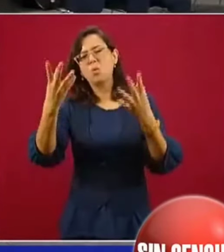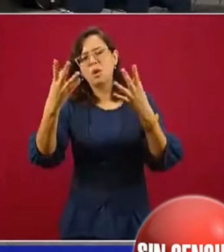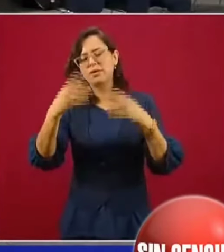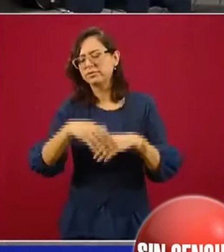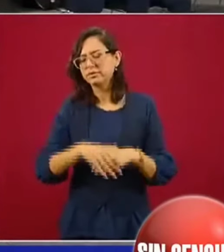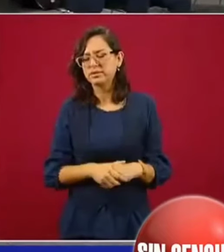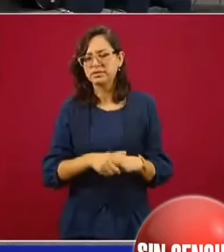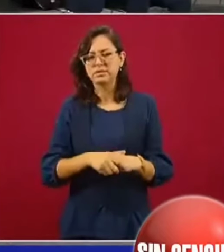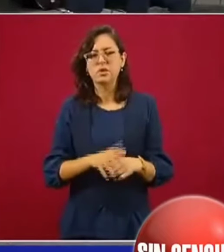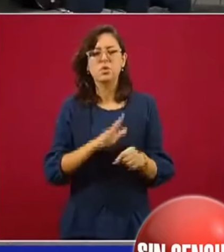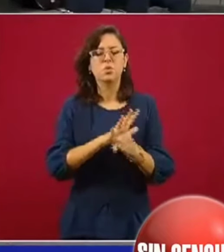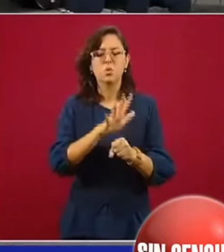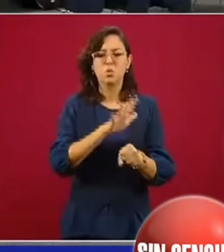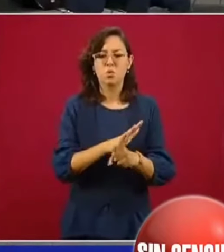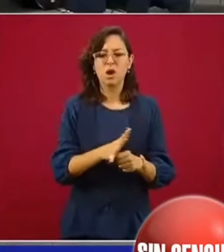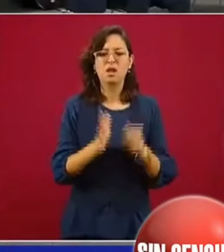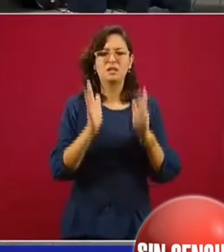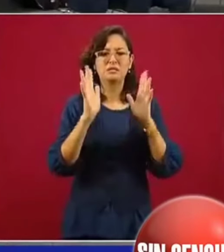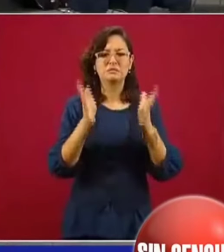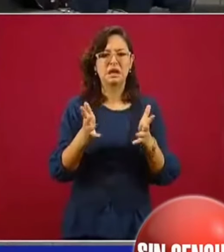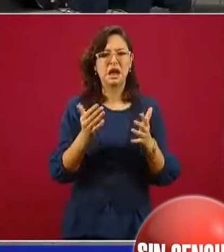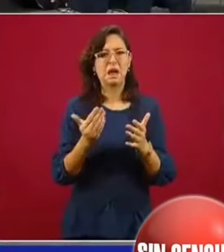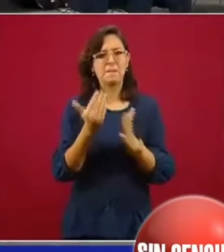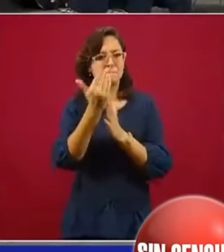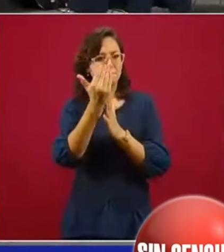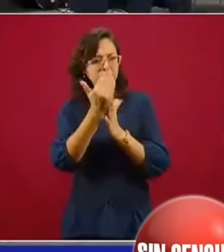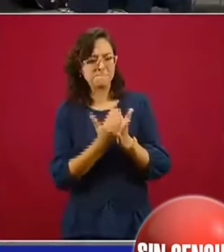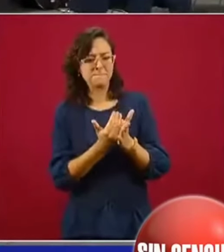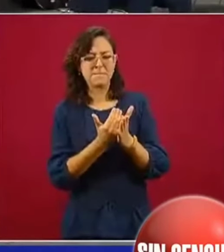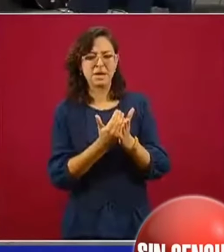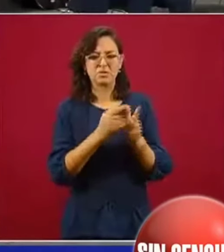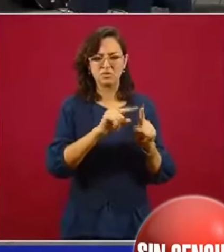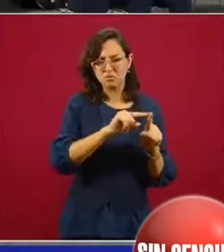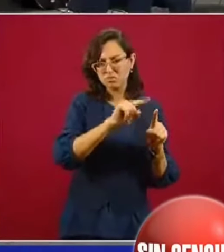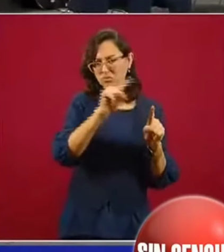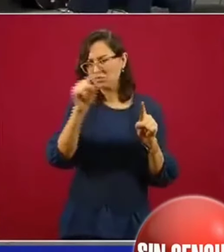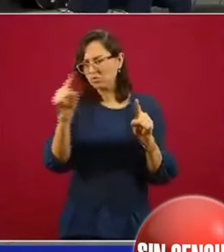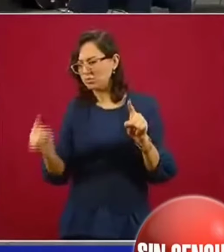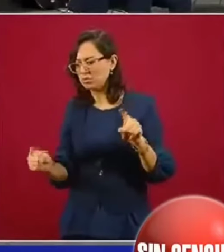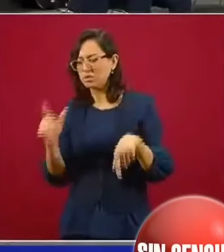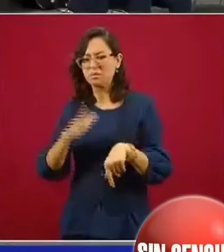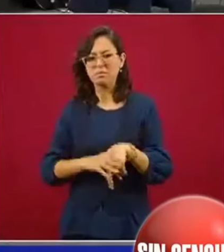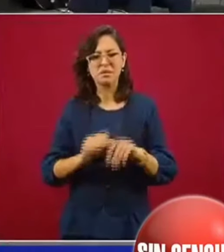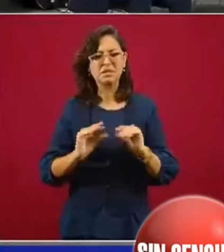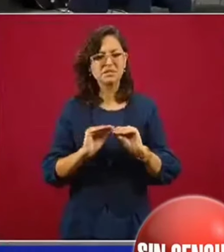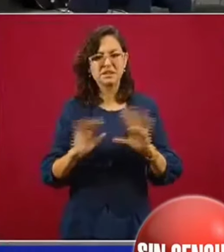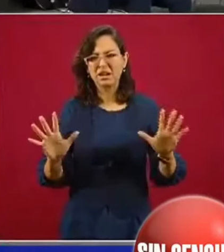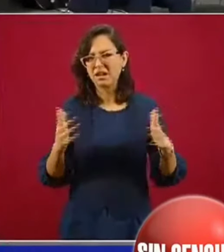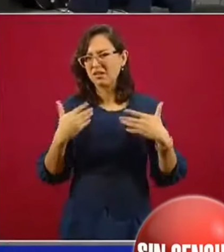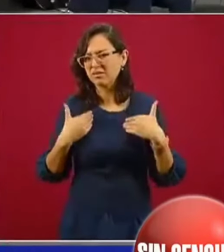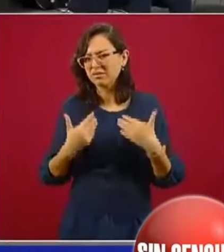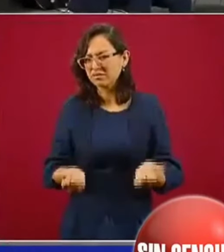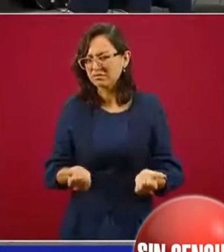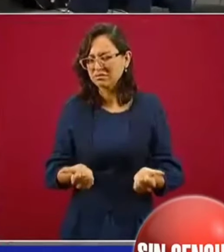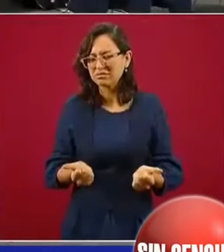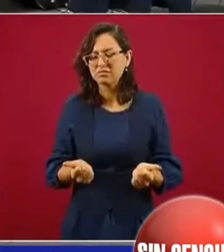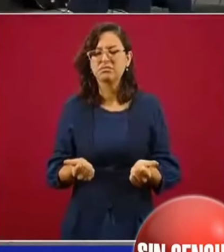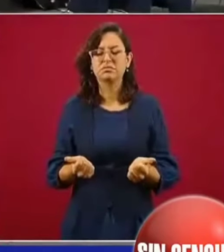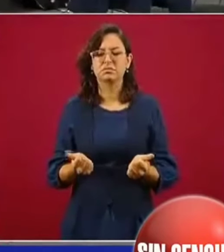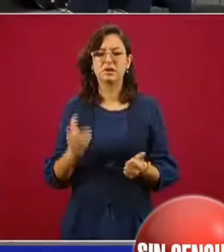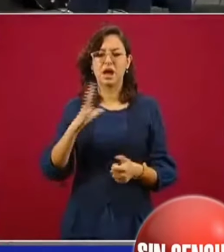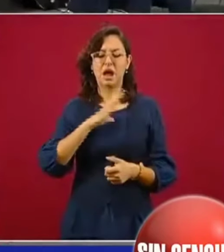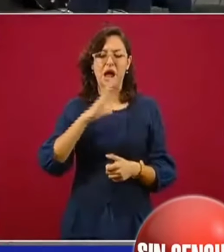cuáles de ellas ya se han aplanado, para que nos quede claro a los ciudadanos. Si nos pudiera detallar, entiendo que son